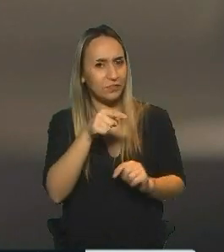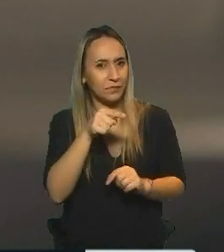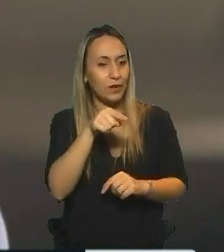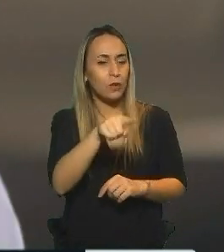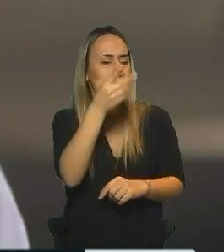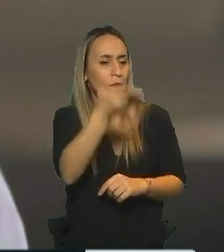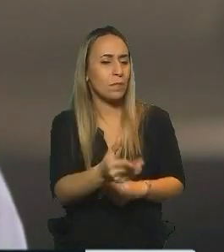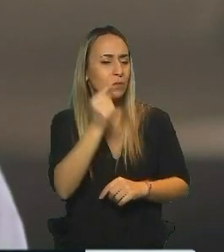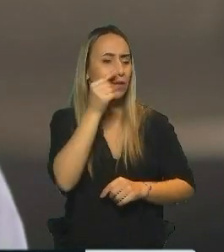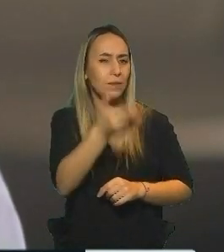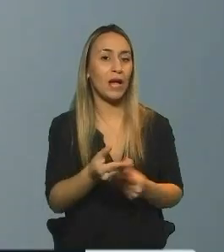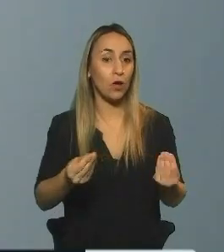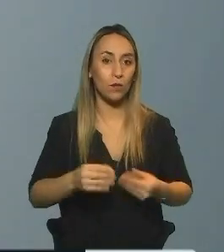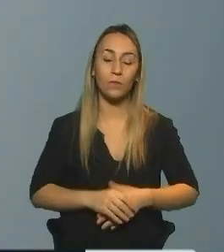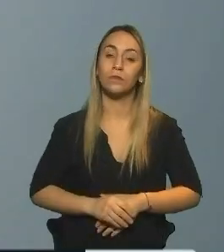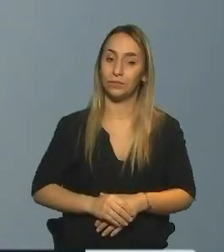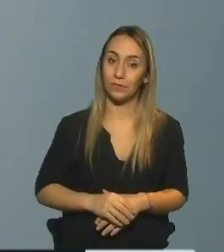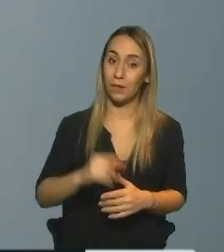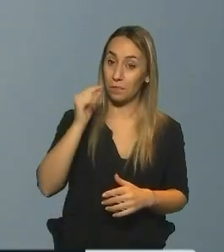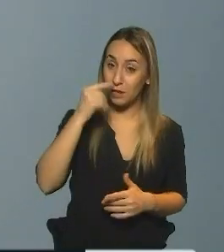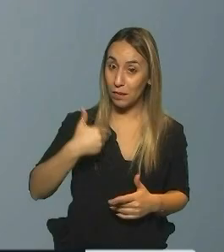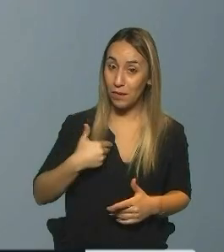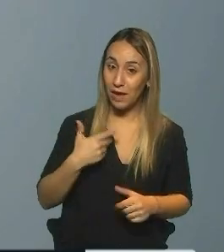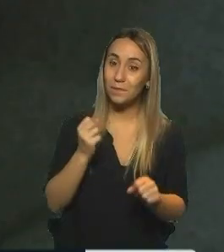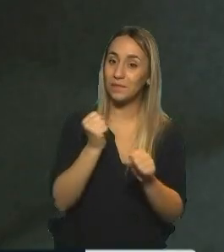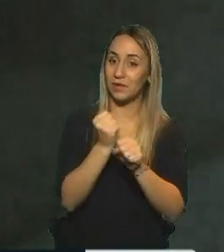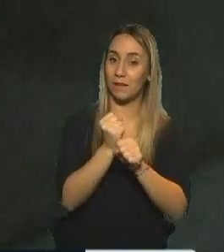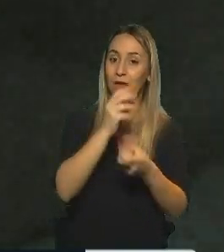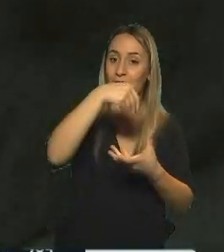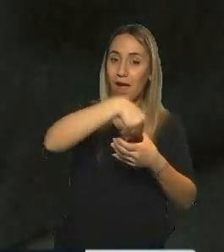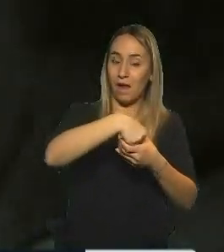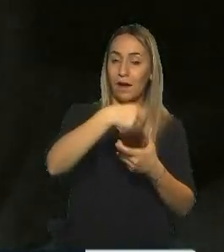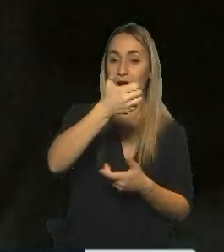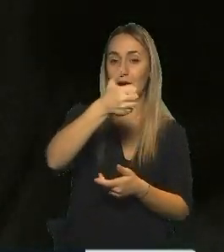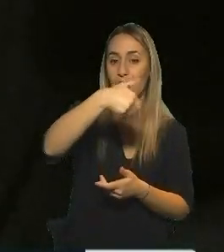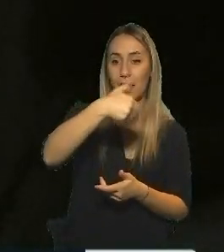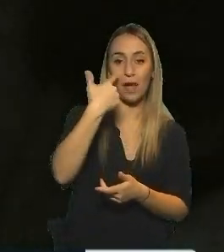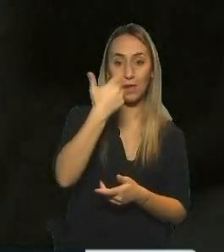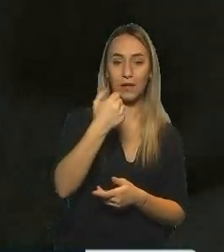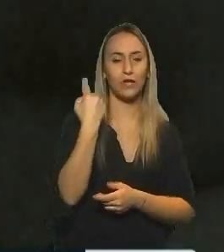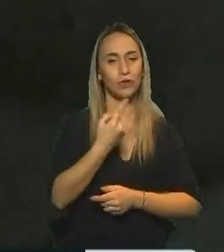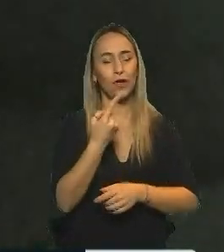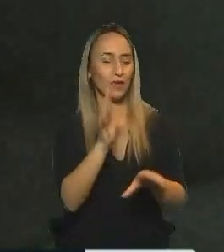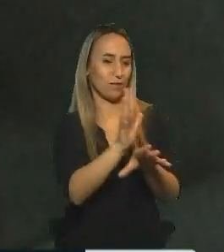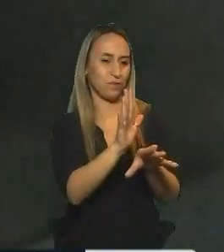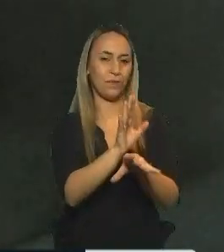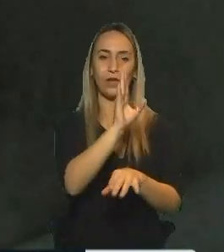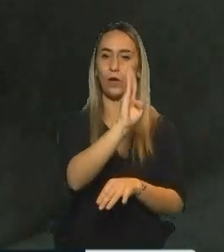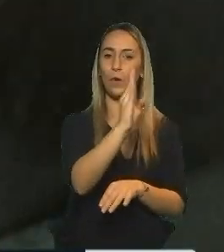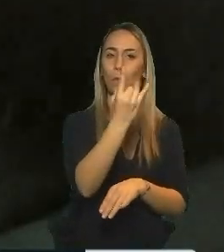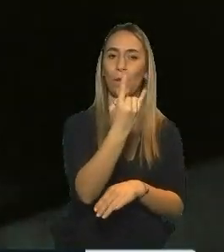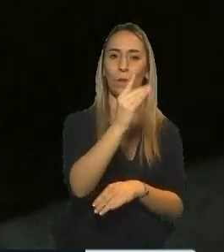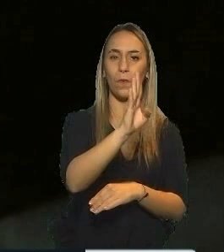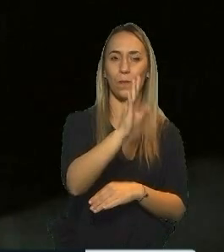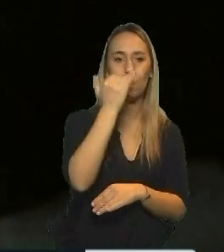¿Cómo era tu papá? Mi papá trabajaba en AMIA y todos lo conocían así, diciéndole Bubi.